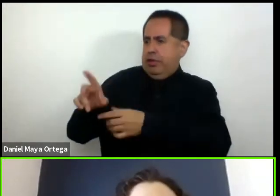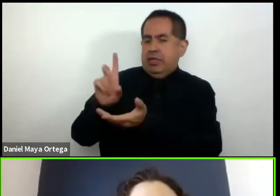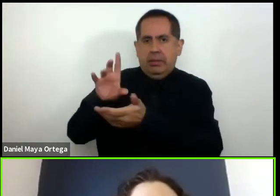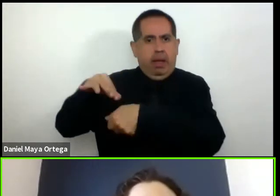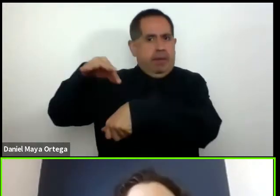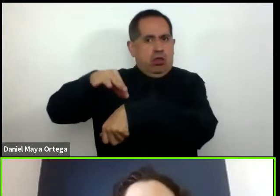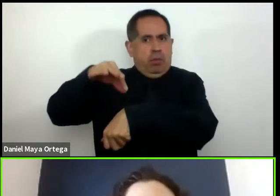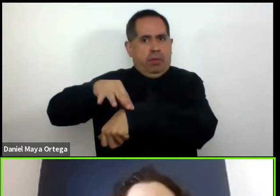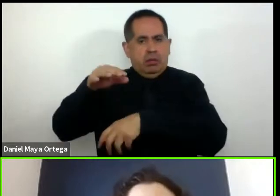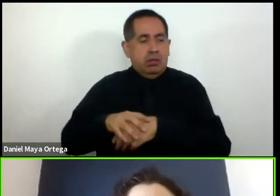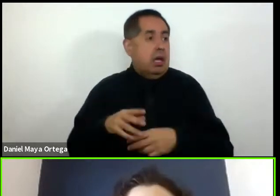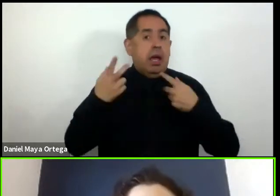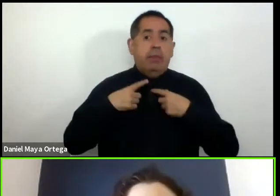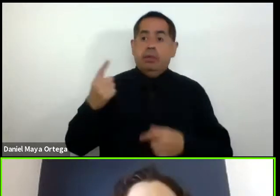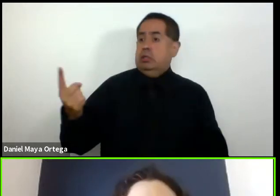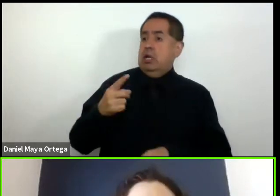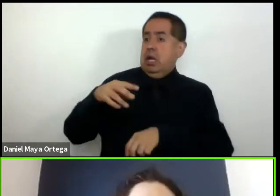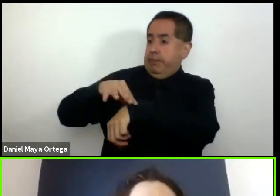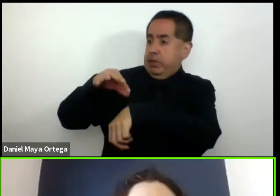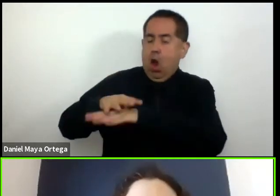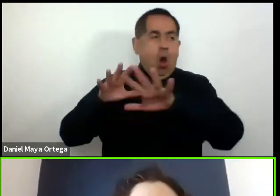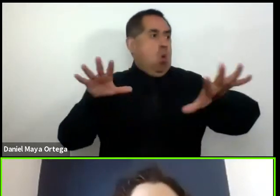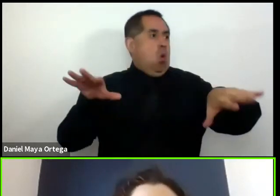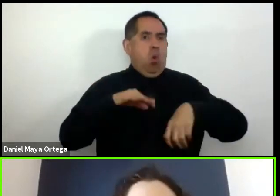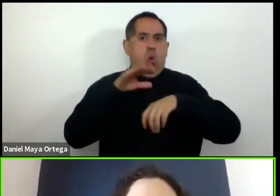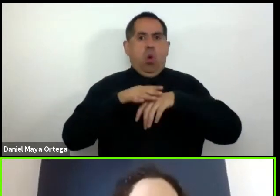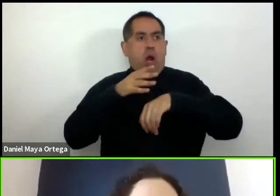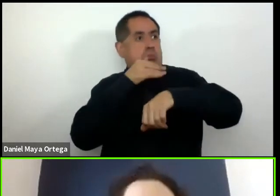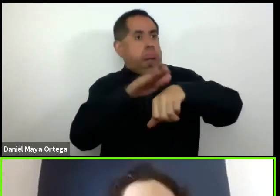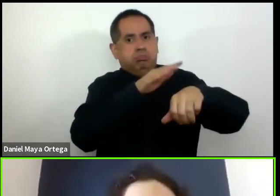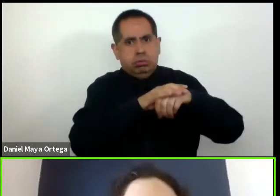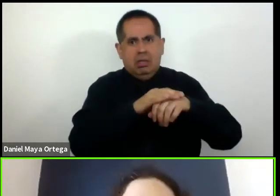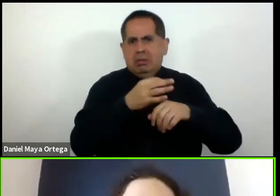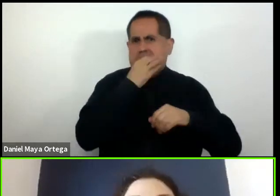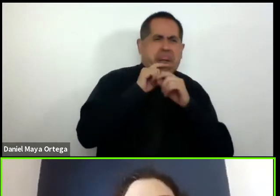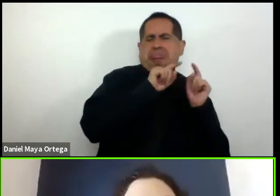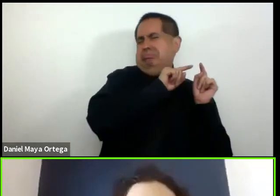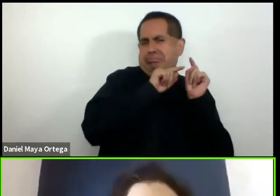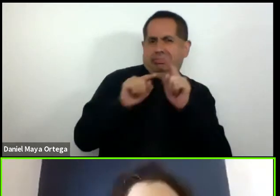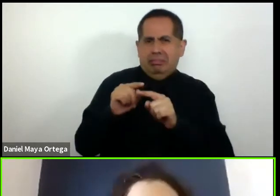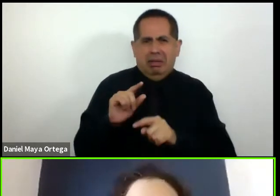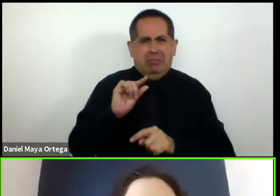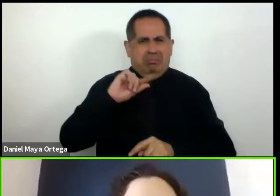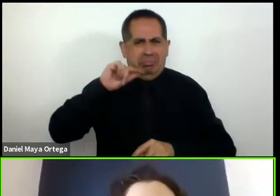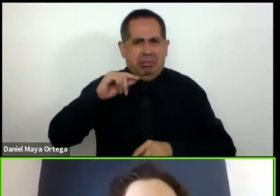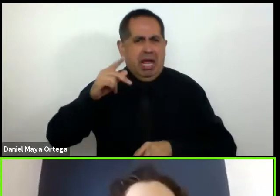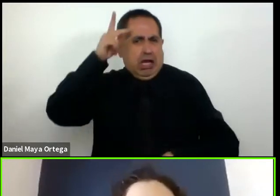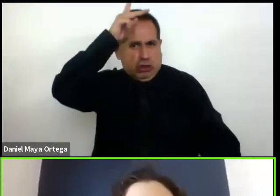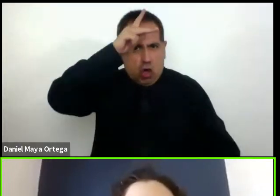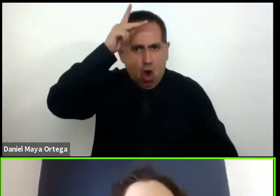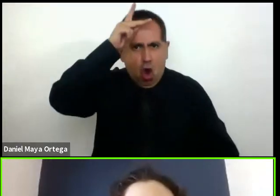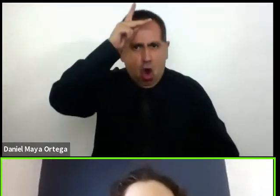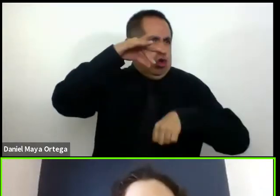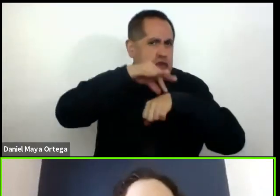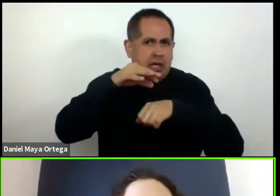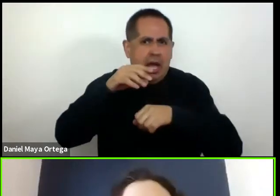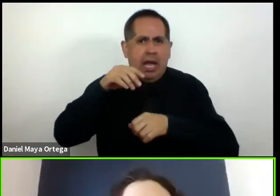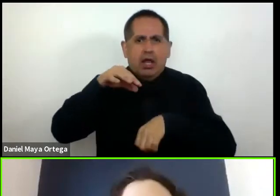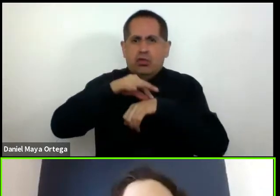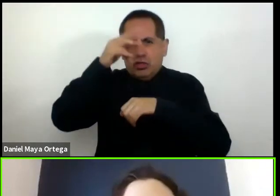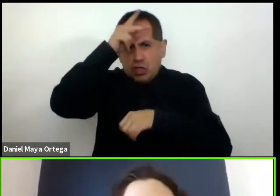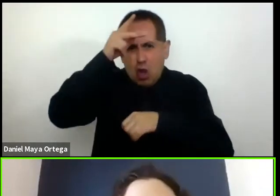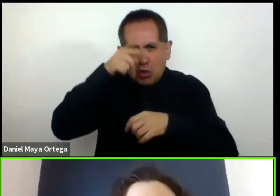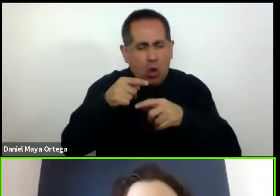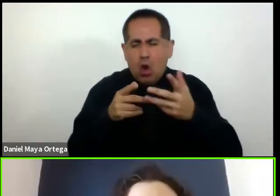vez que se identifica la discapacidad, entonces entran de inmediato los peritos, psicólogos o psiquiatras, quienes